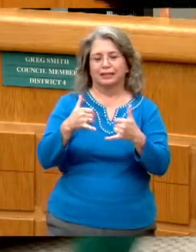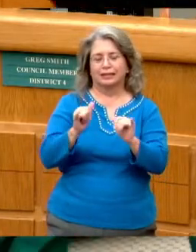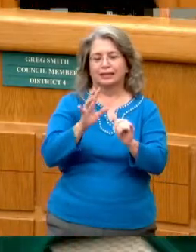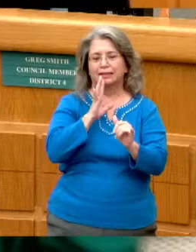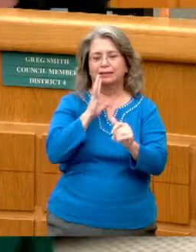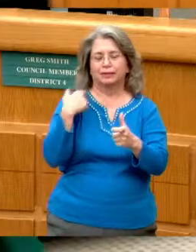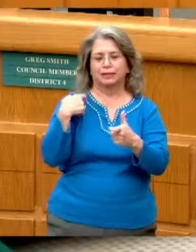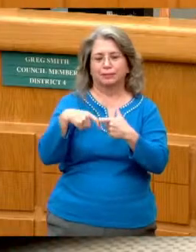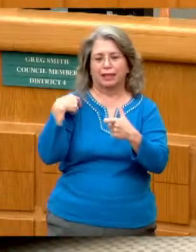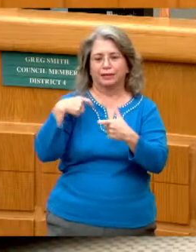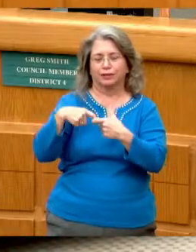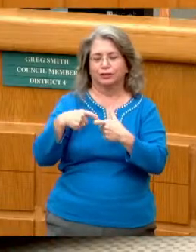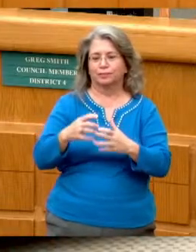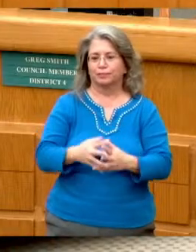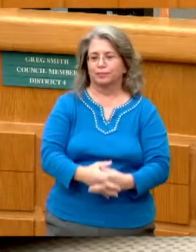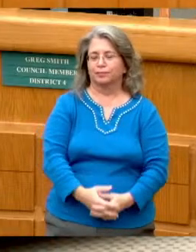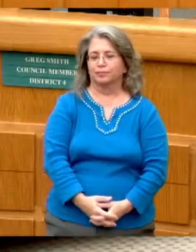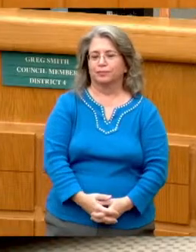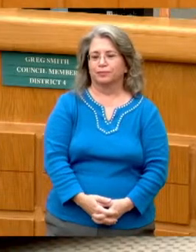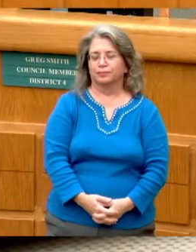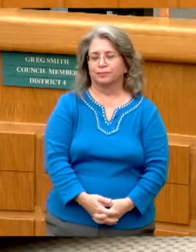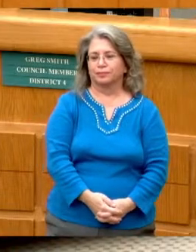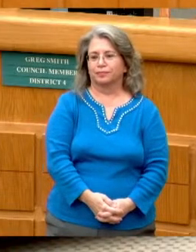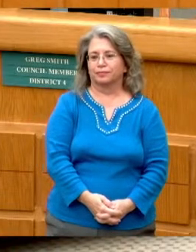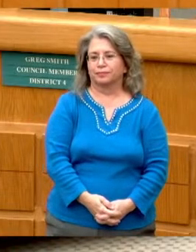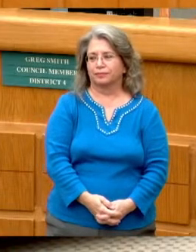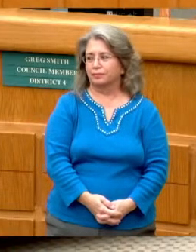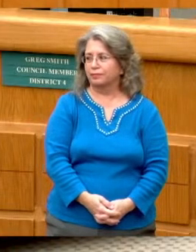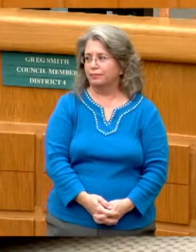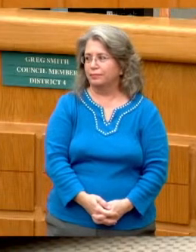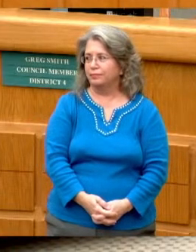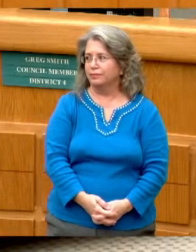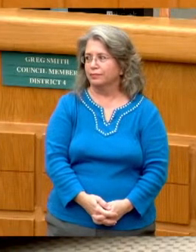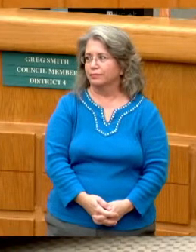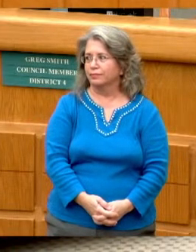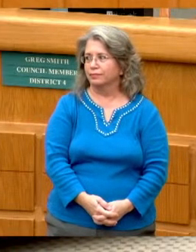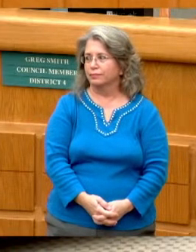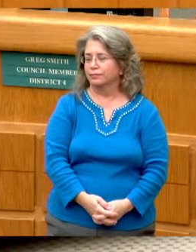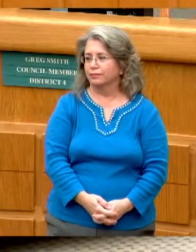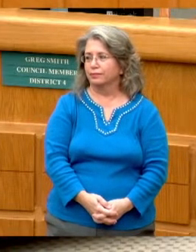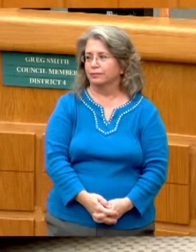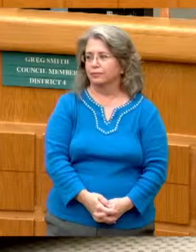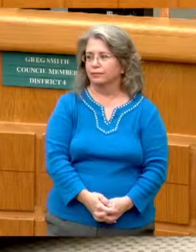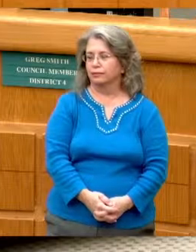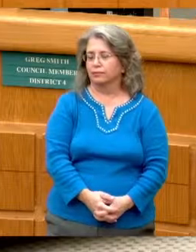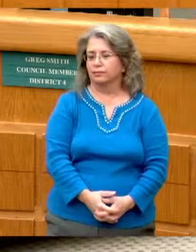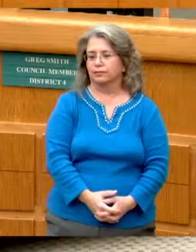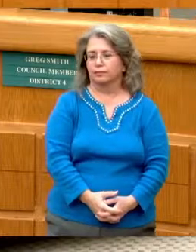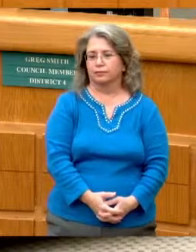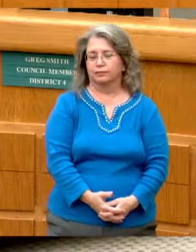Bien sido. Buenas tardes a todos. Les quedamos también recordar a la gente que,